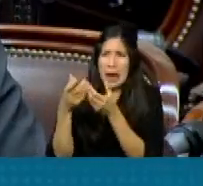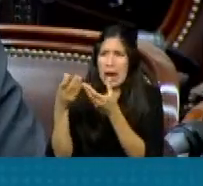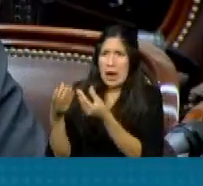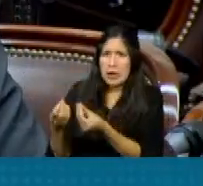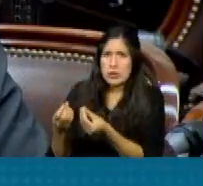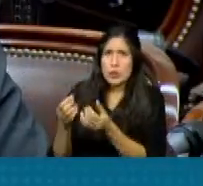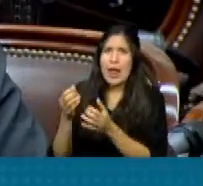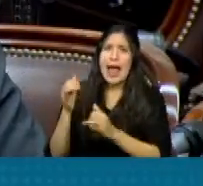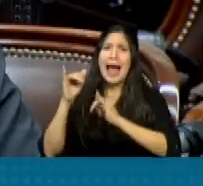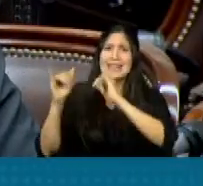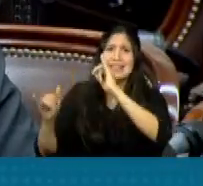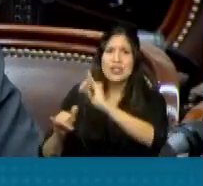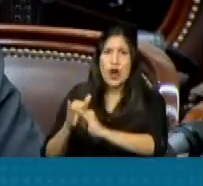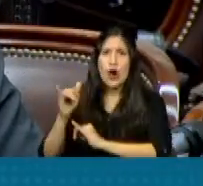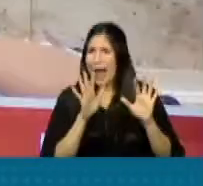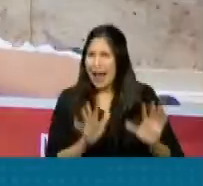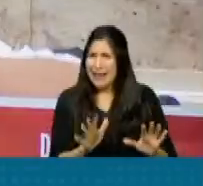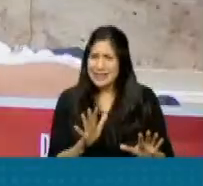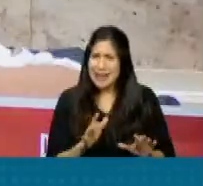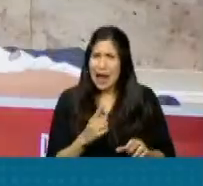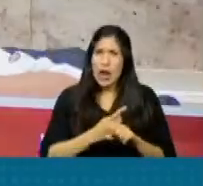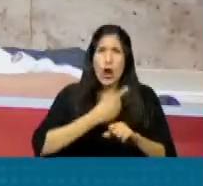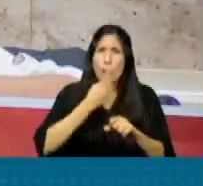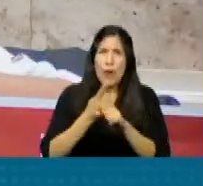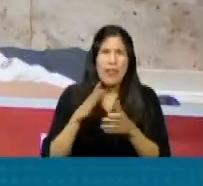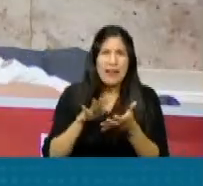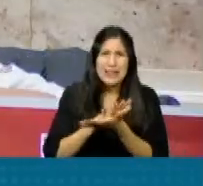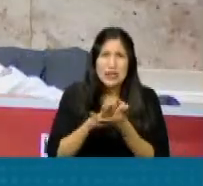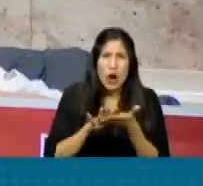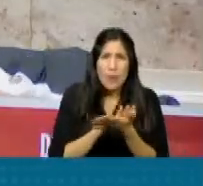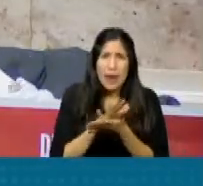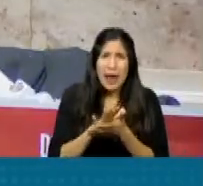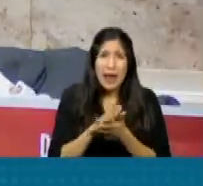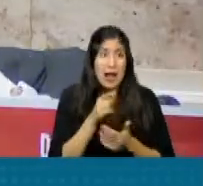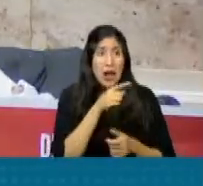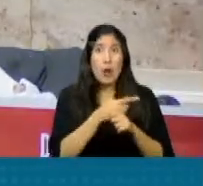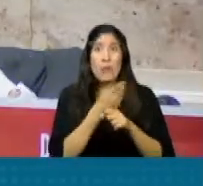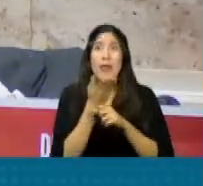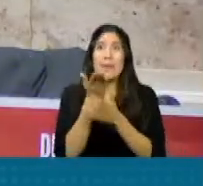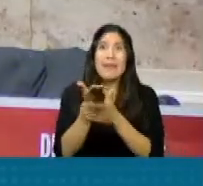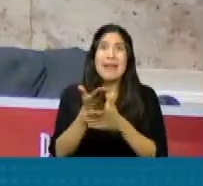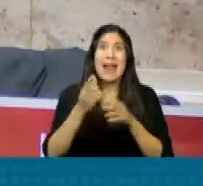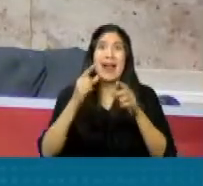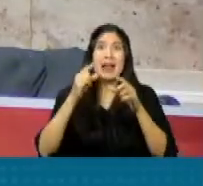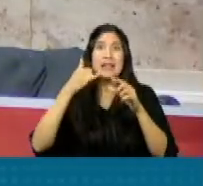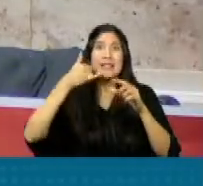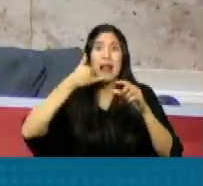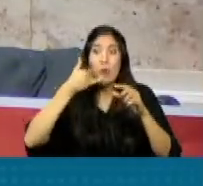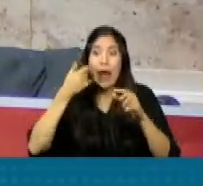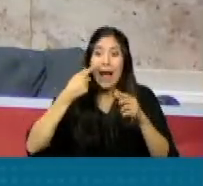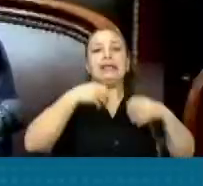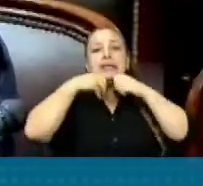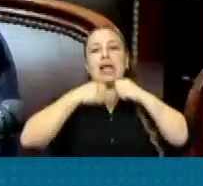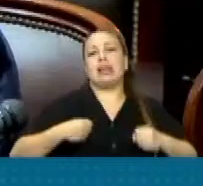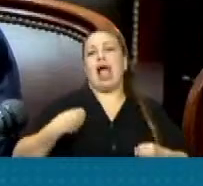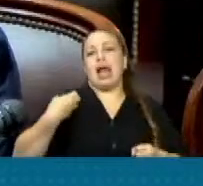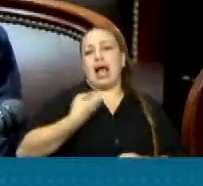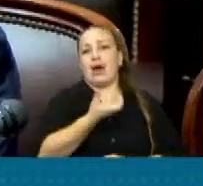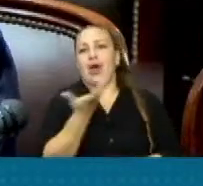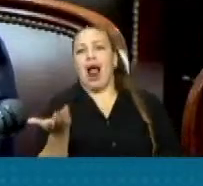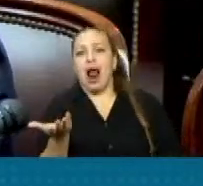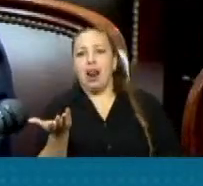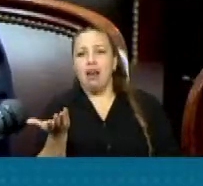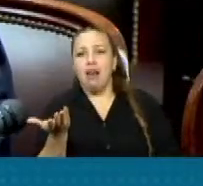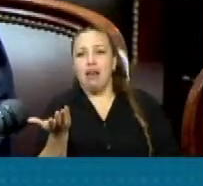cuando la mujer votó en contra de la ley Bases. Que es un hombre que trabajó con Schiaretti. Él dice que la situación es muy mala en